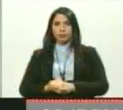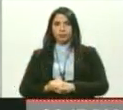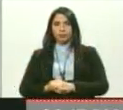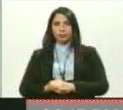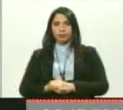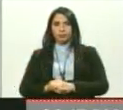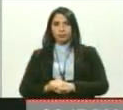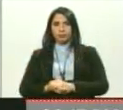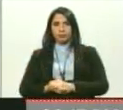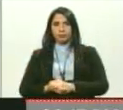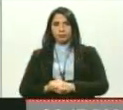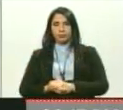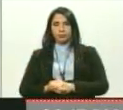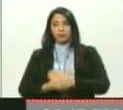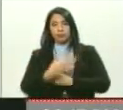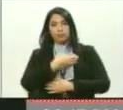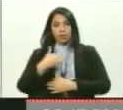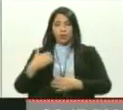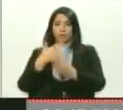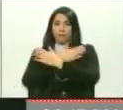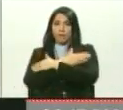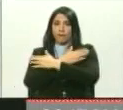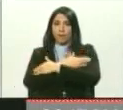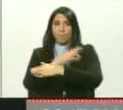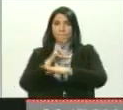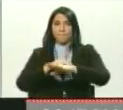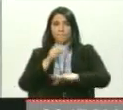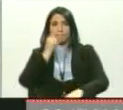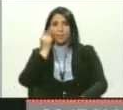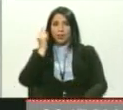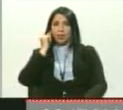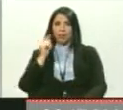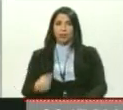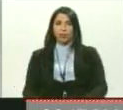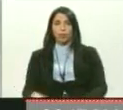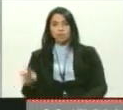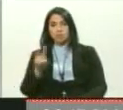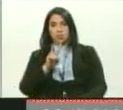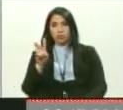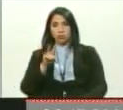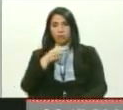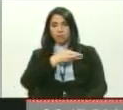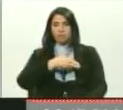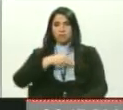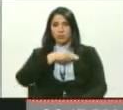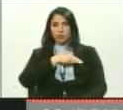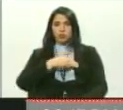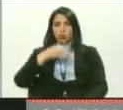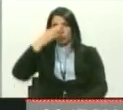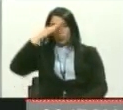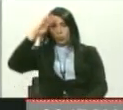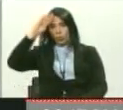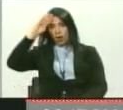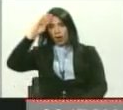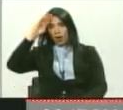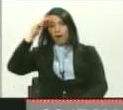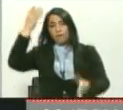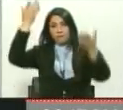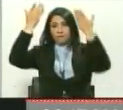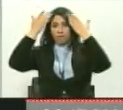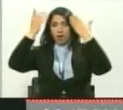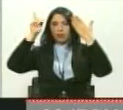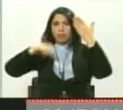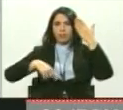crecido. Quiero felicitar a los médicos, a las médicas venezolanas de la misión cubana, a las enfermeras, a los enfermeros,